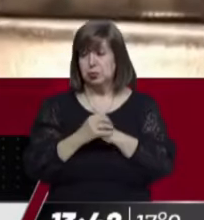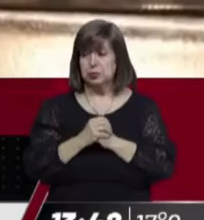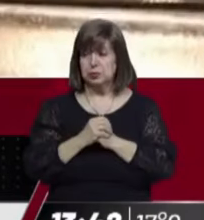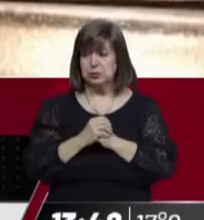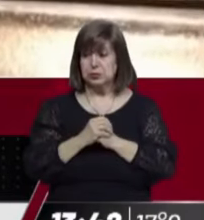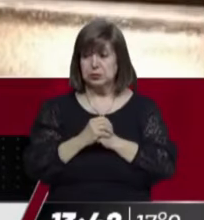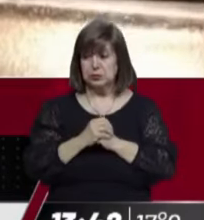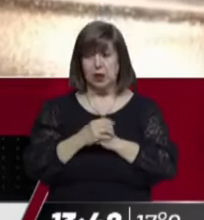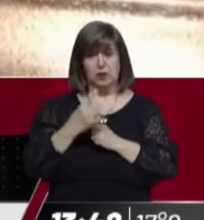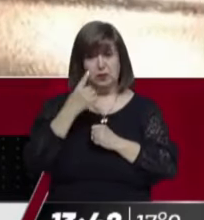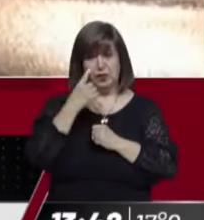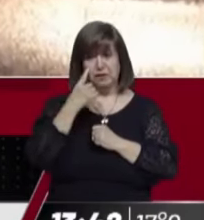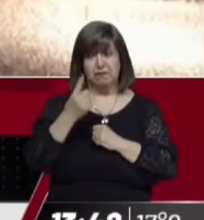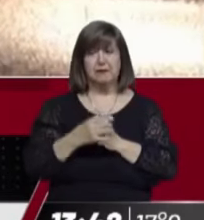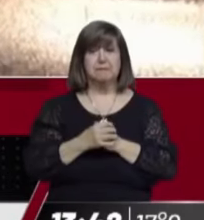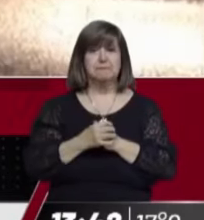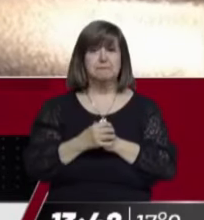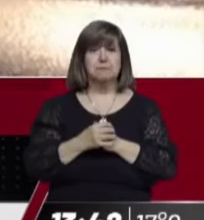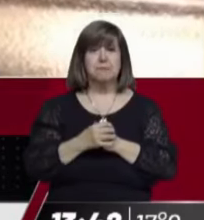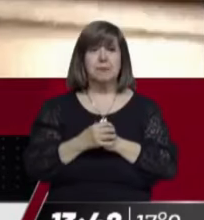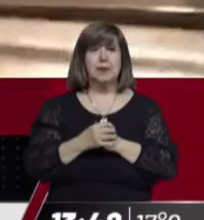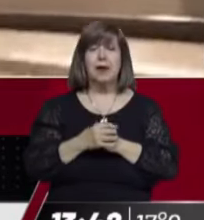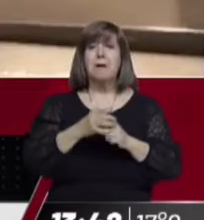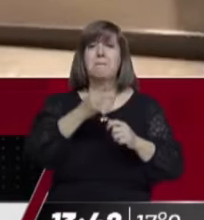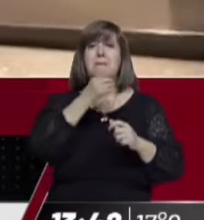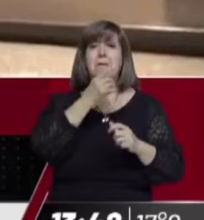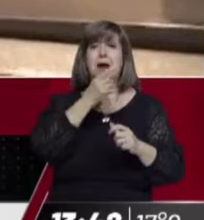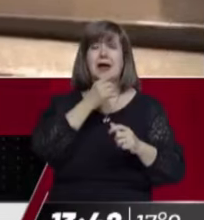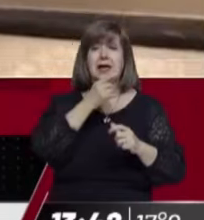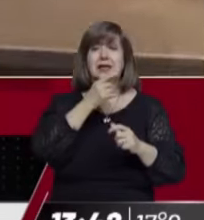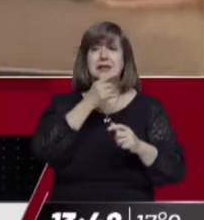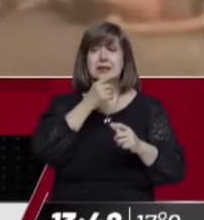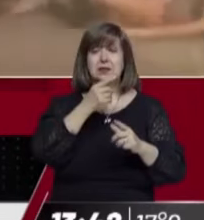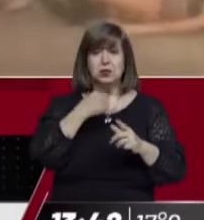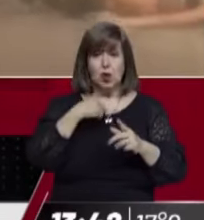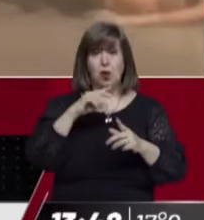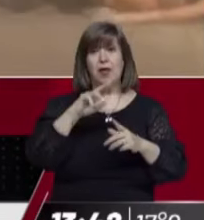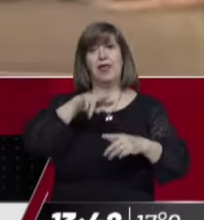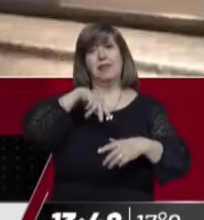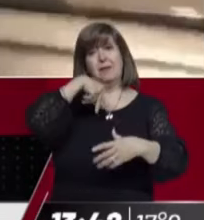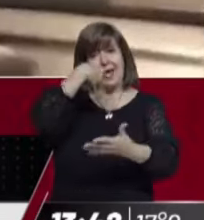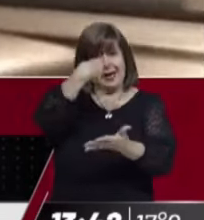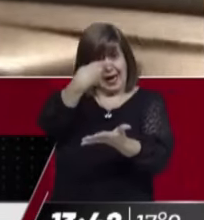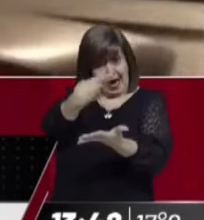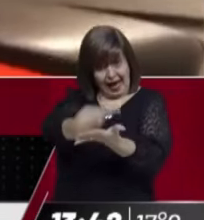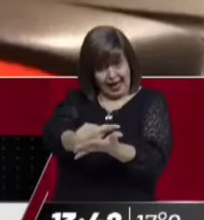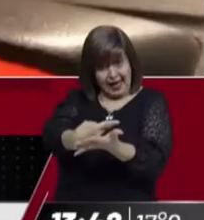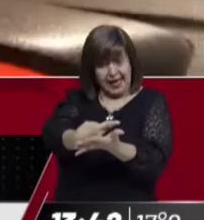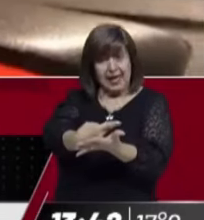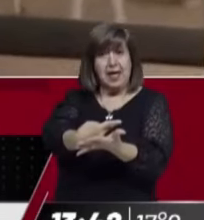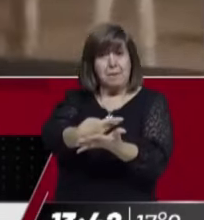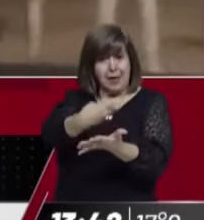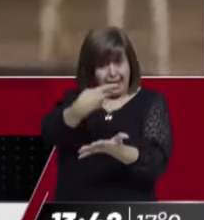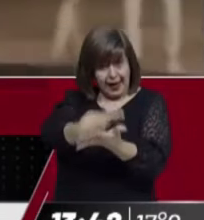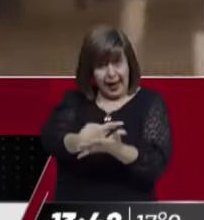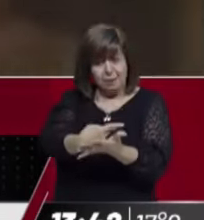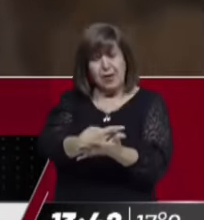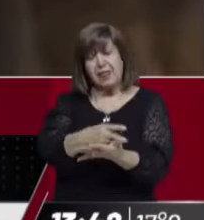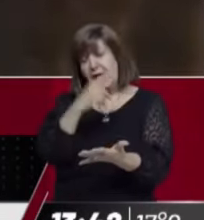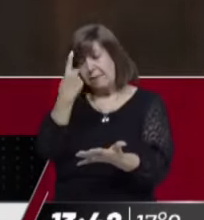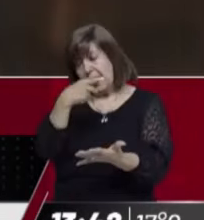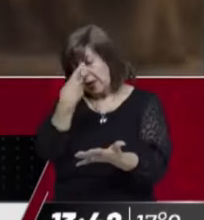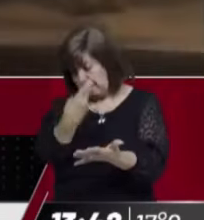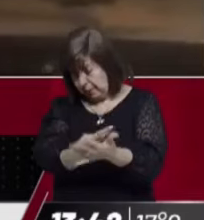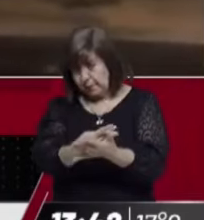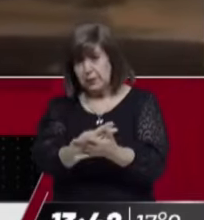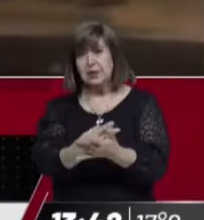estás viva dec yo creo que porque me desmayé se fueron Porque si no no seguían pegando en el dedo se ve estaba mi hermana y yo sola y estaban todos esos